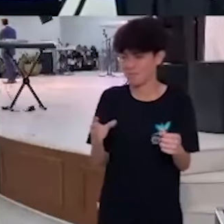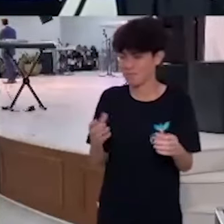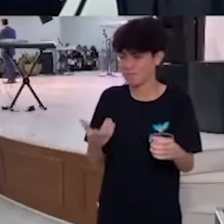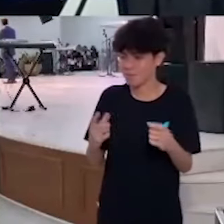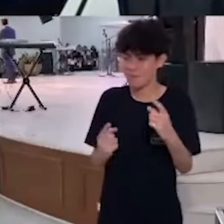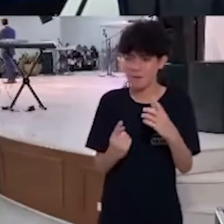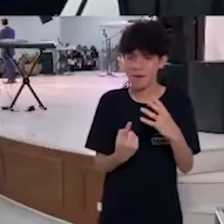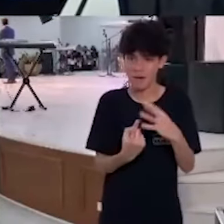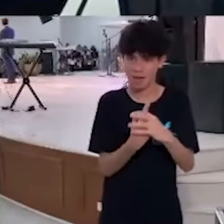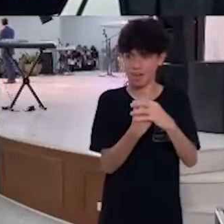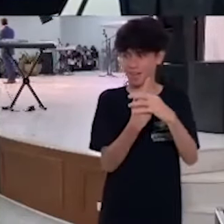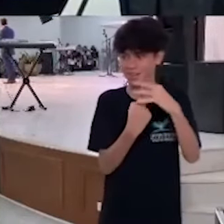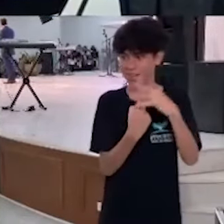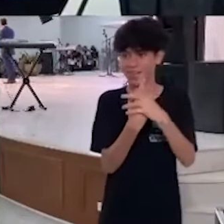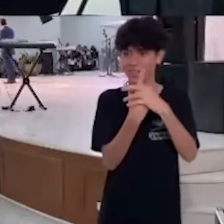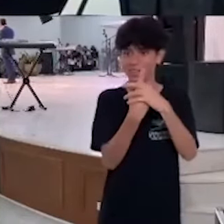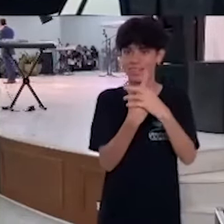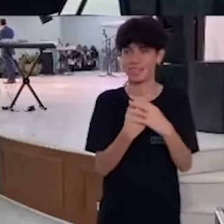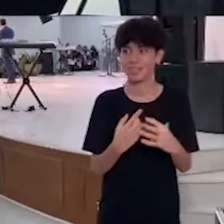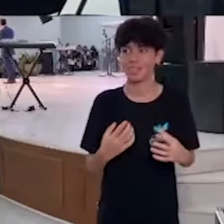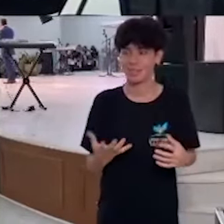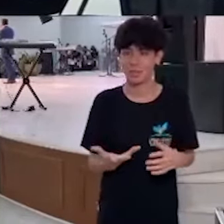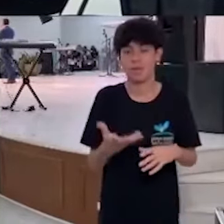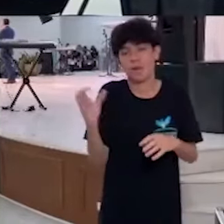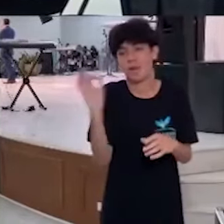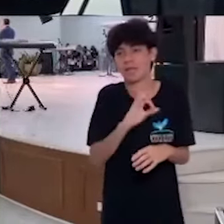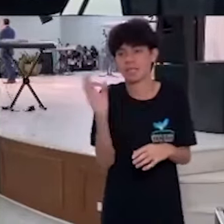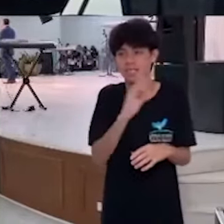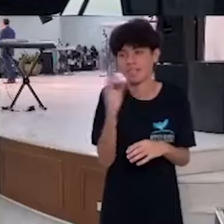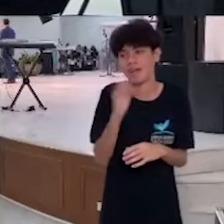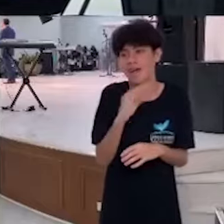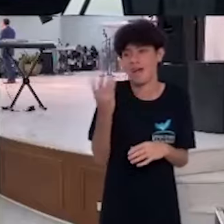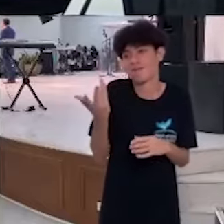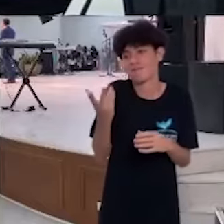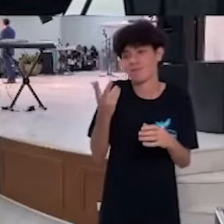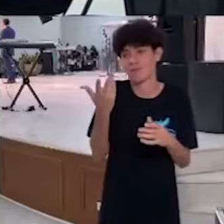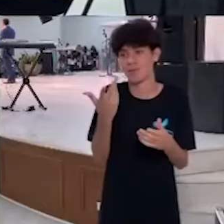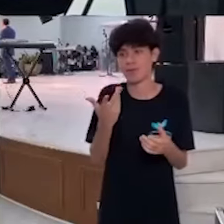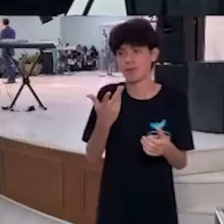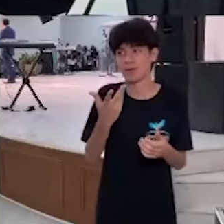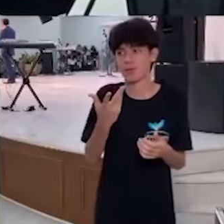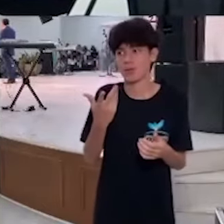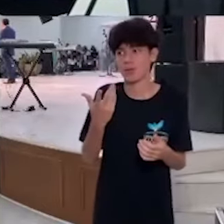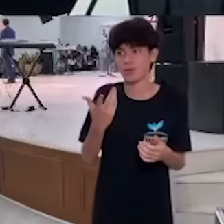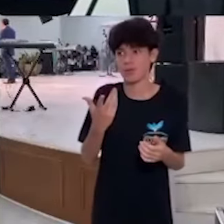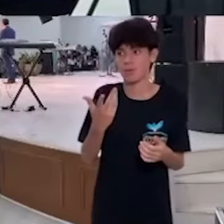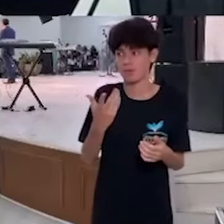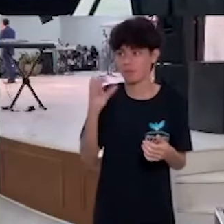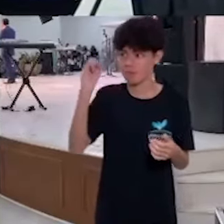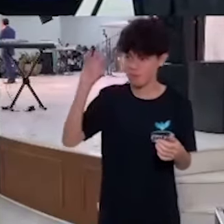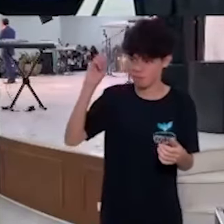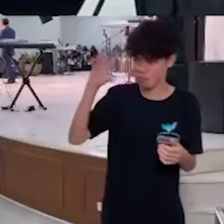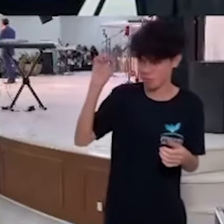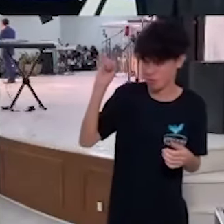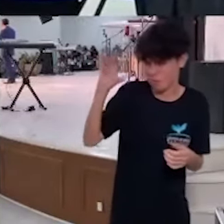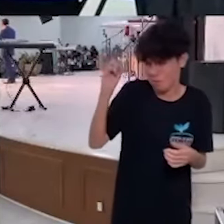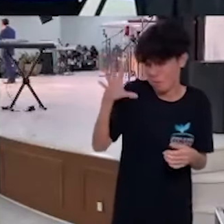nos conoce. Y luego si transmites tus enseñanzas por YouTube, pues más. Aunque tengas 5 seguidores, ¿no?